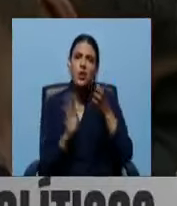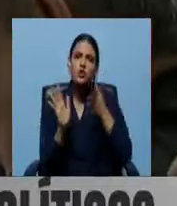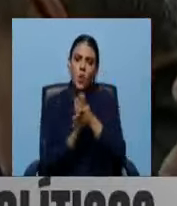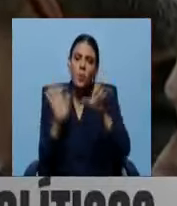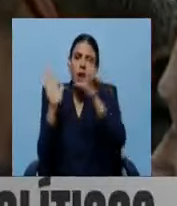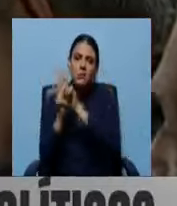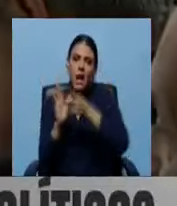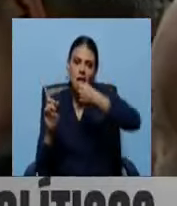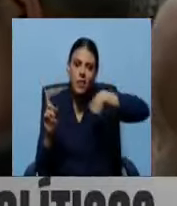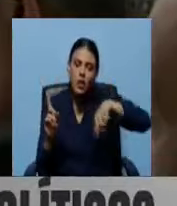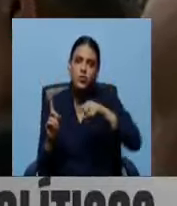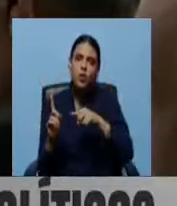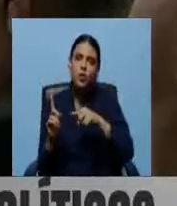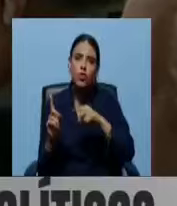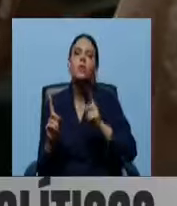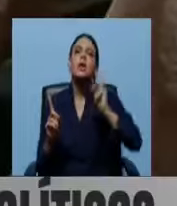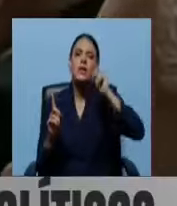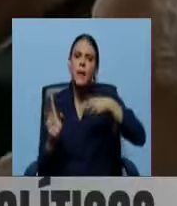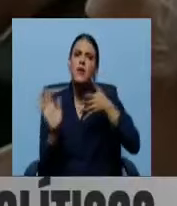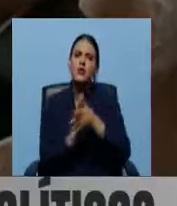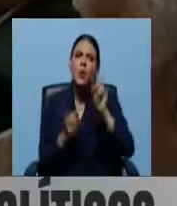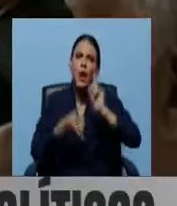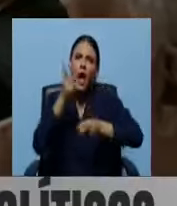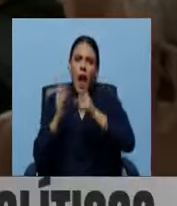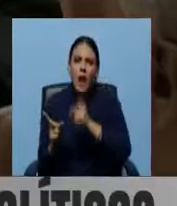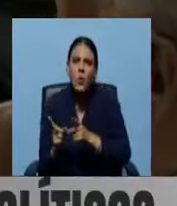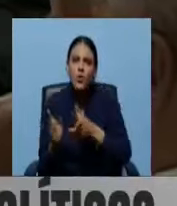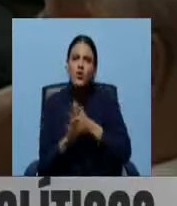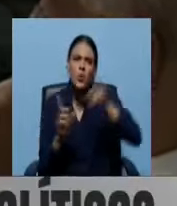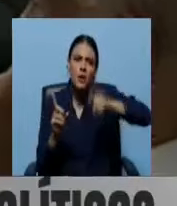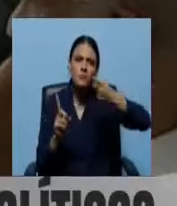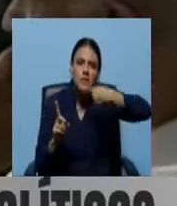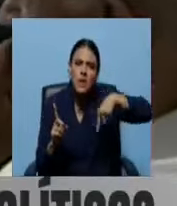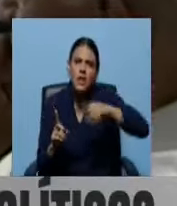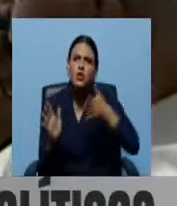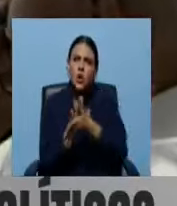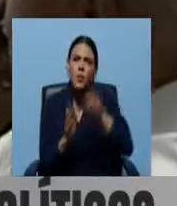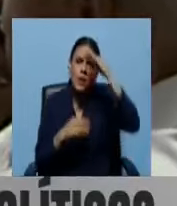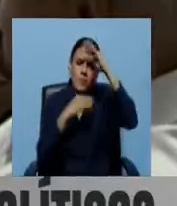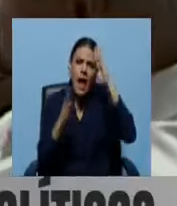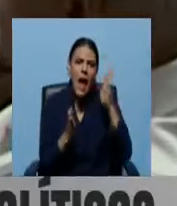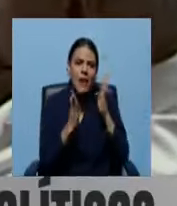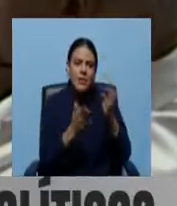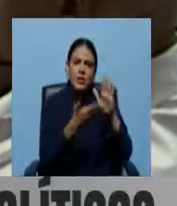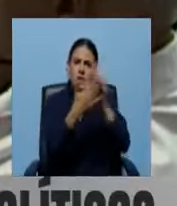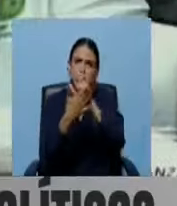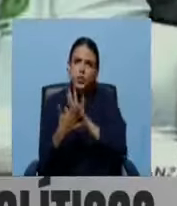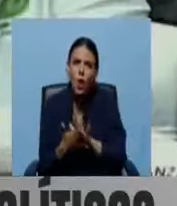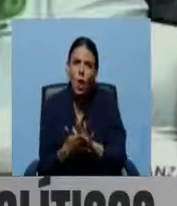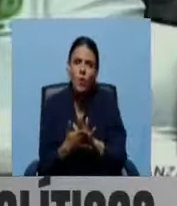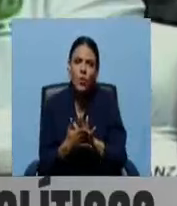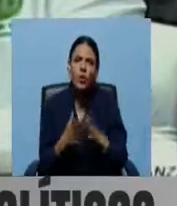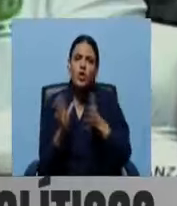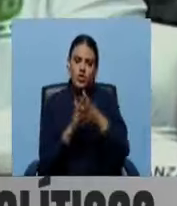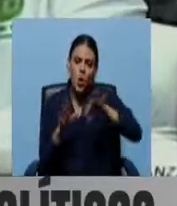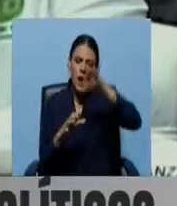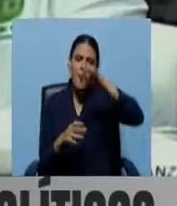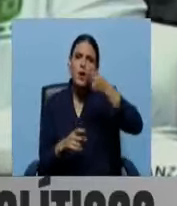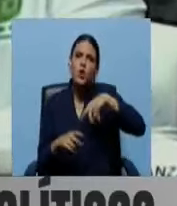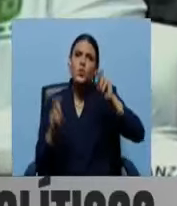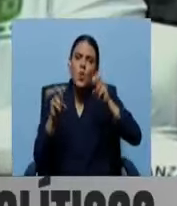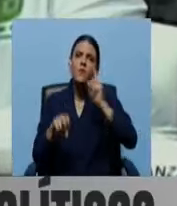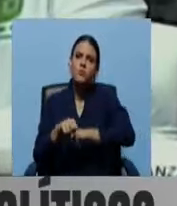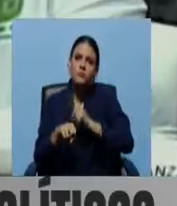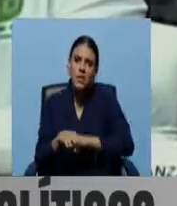legislativos y en algunas necesidades de atender el espíritu de los nuevos